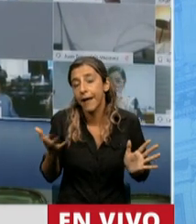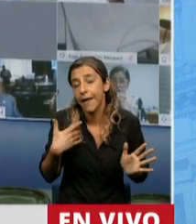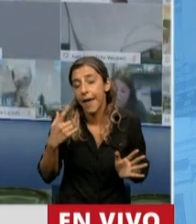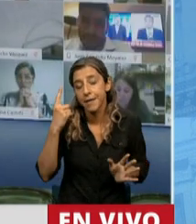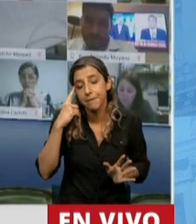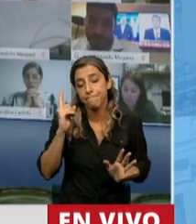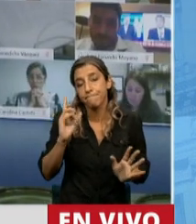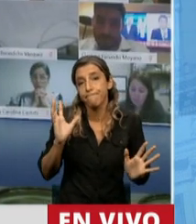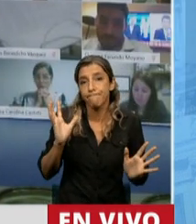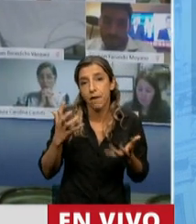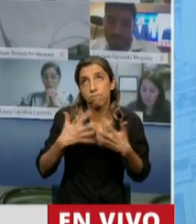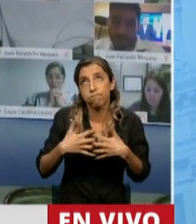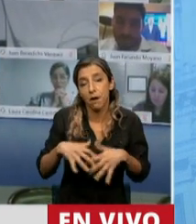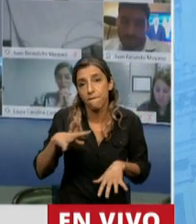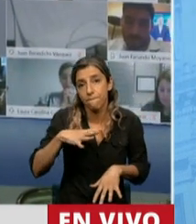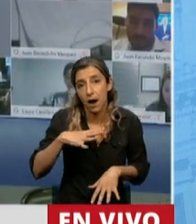del